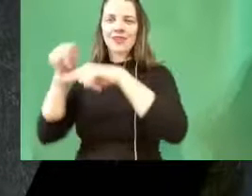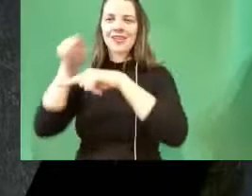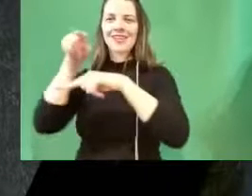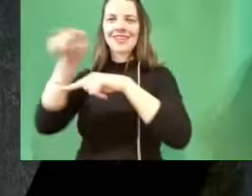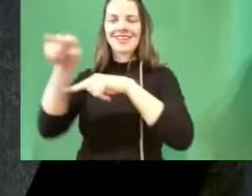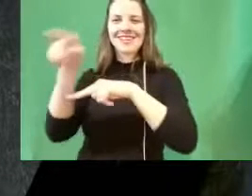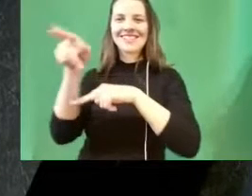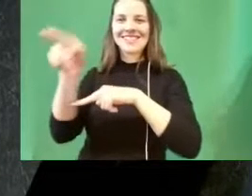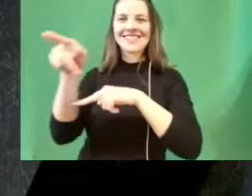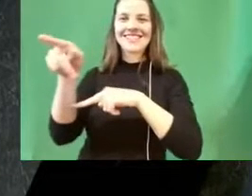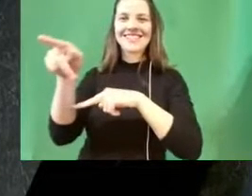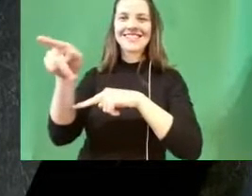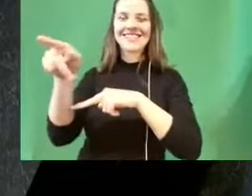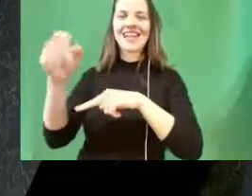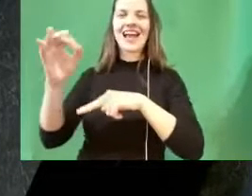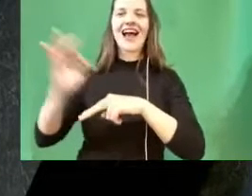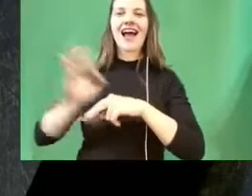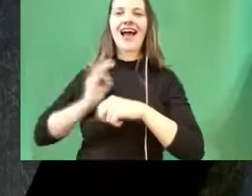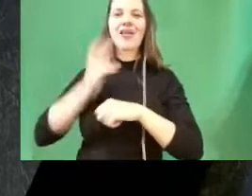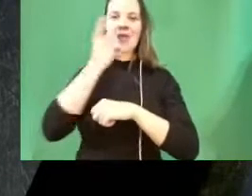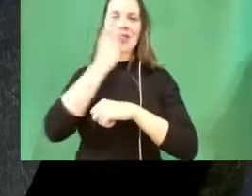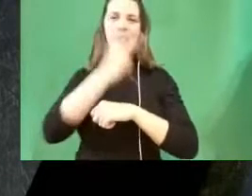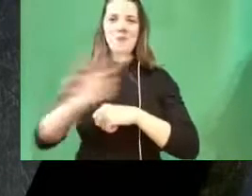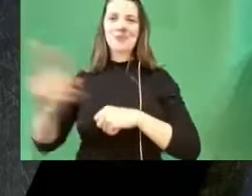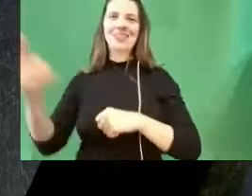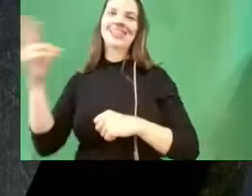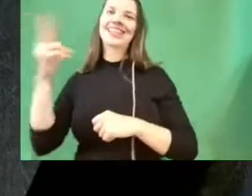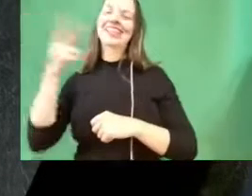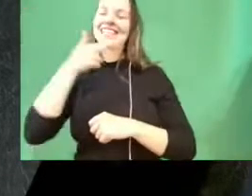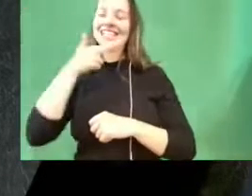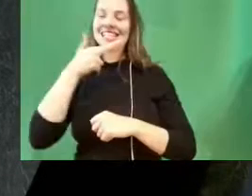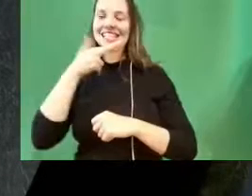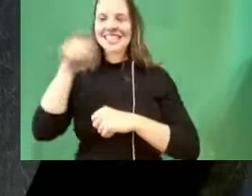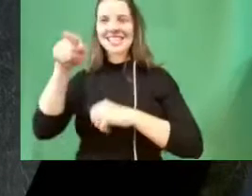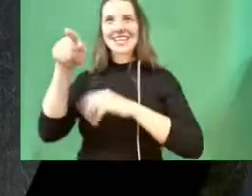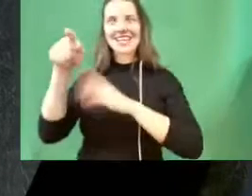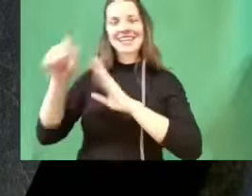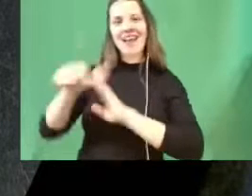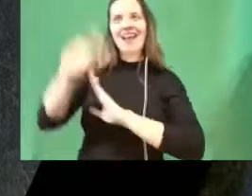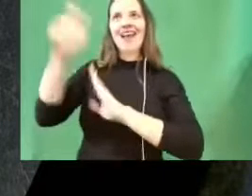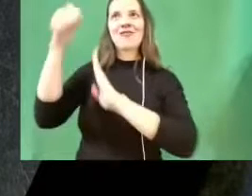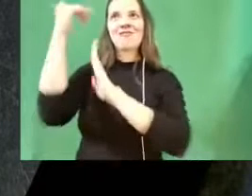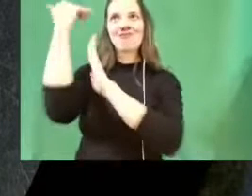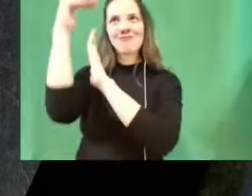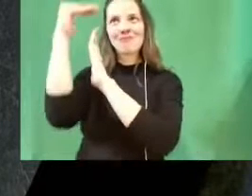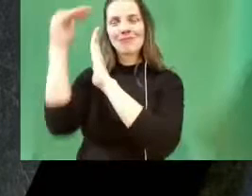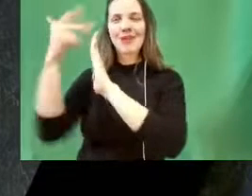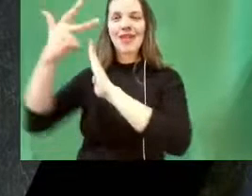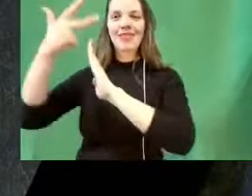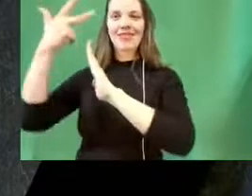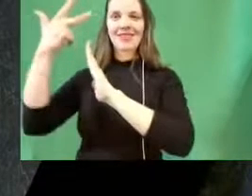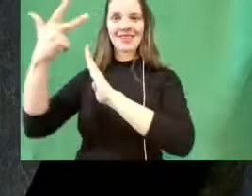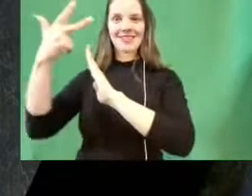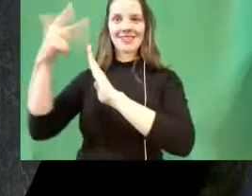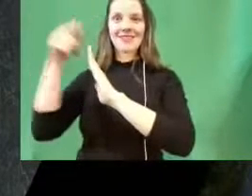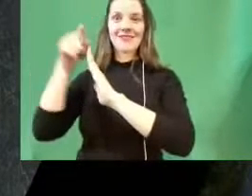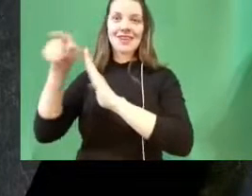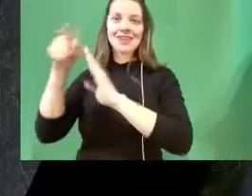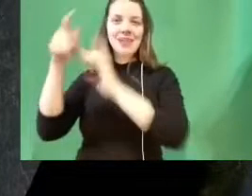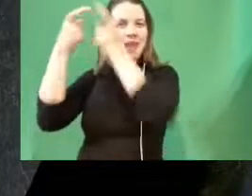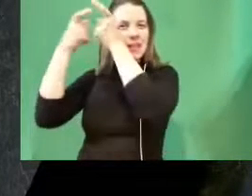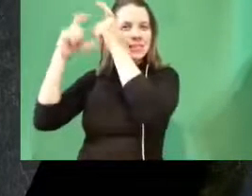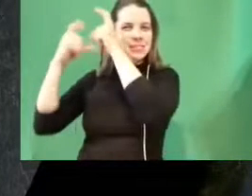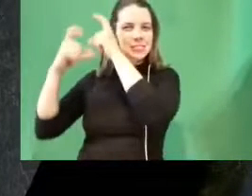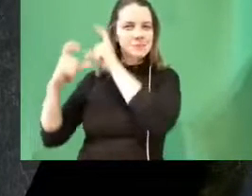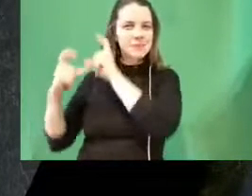lugar, pero vamos a ver este año qué pasa. Muy bien. La ponencia de Nati va a ser experiencias de turismo accesible e